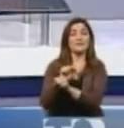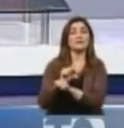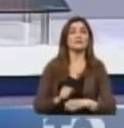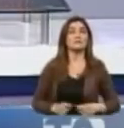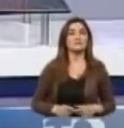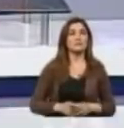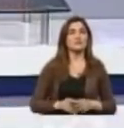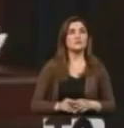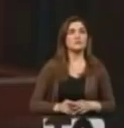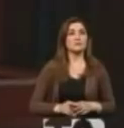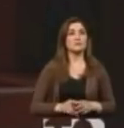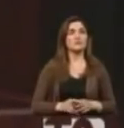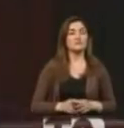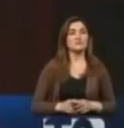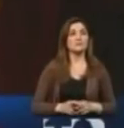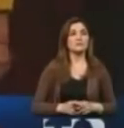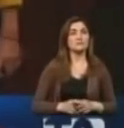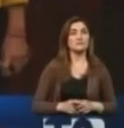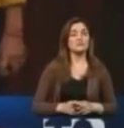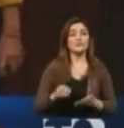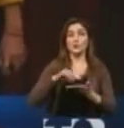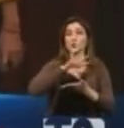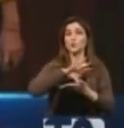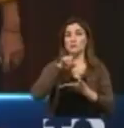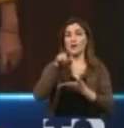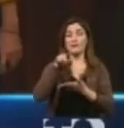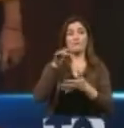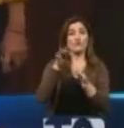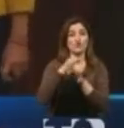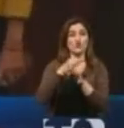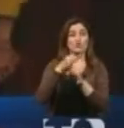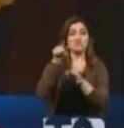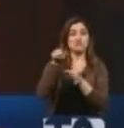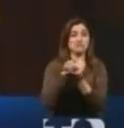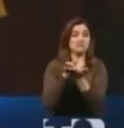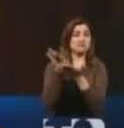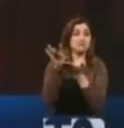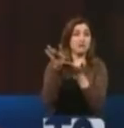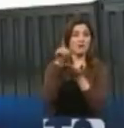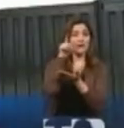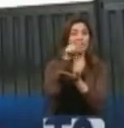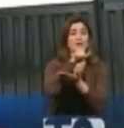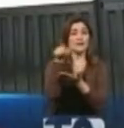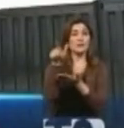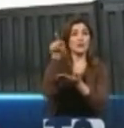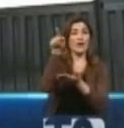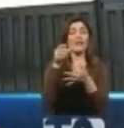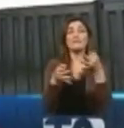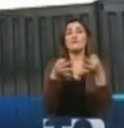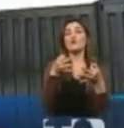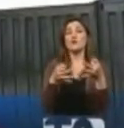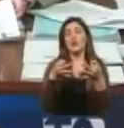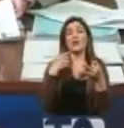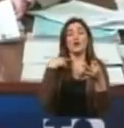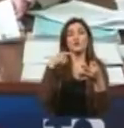recursos. Así como el Pleno de la Asamblea cesaba en sus funciones al fiscal general Carlos Vaca Mancheno, el Pleno del Tribunal